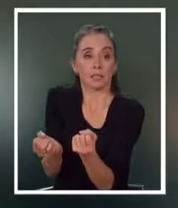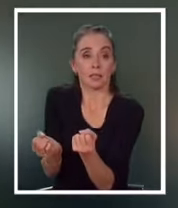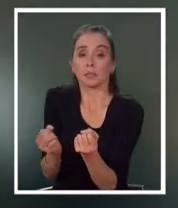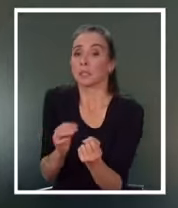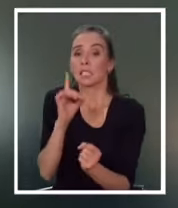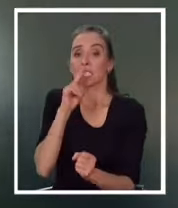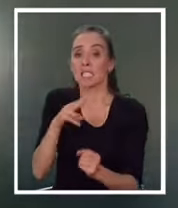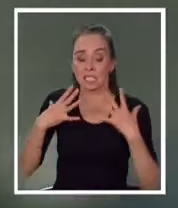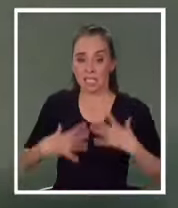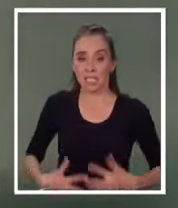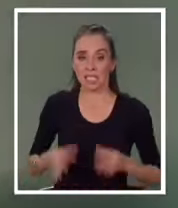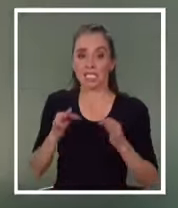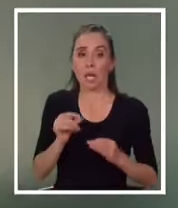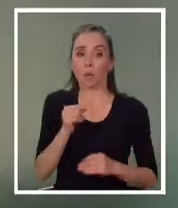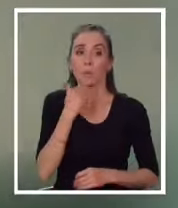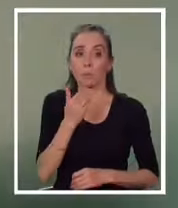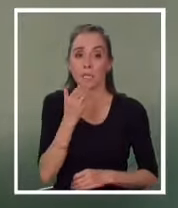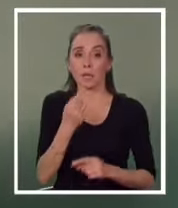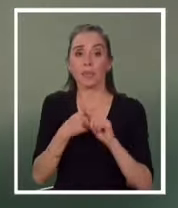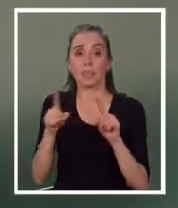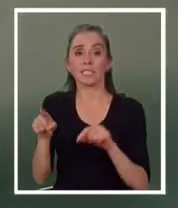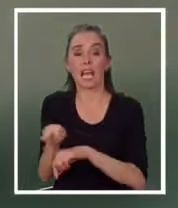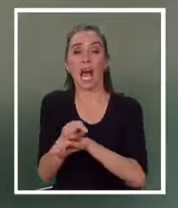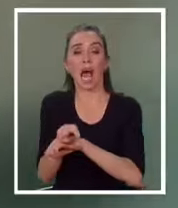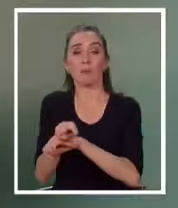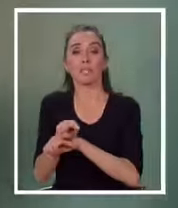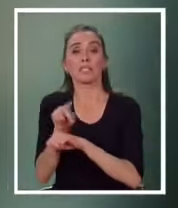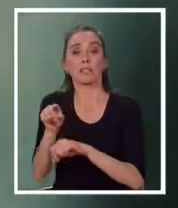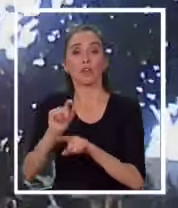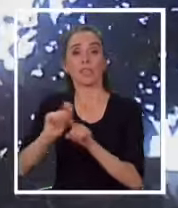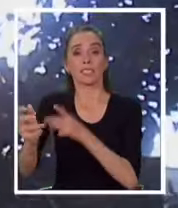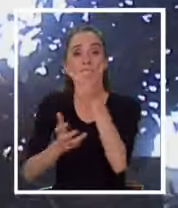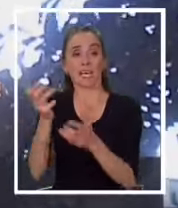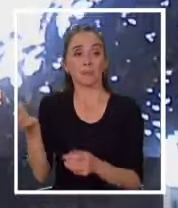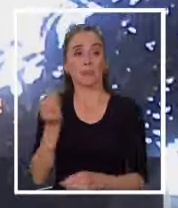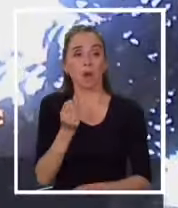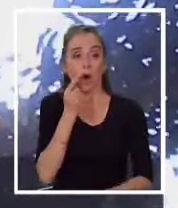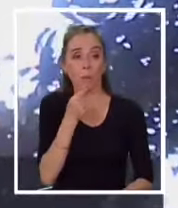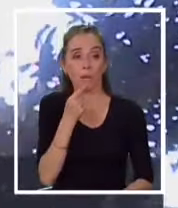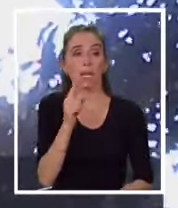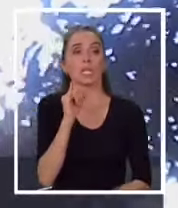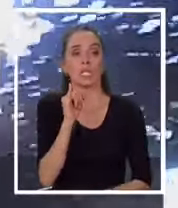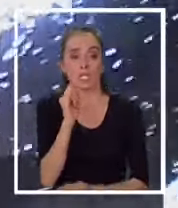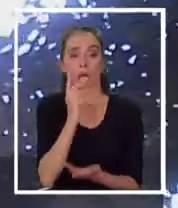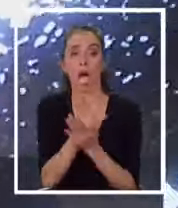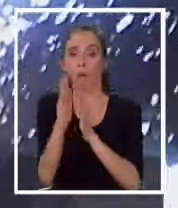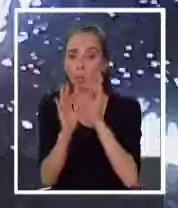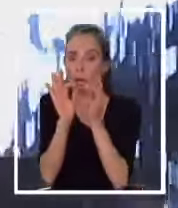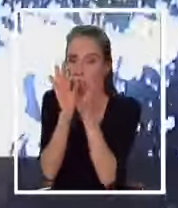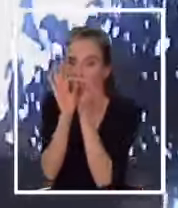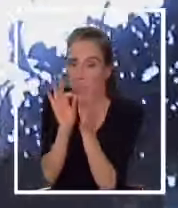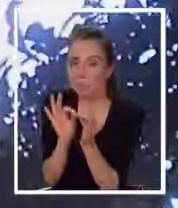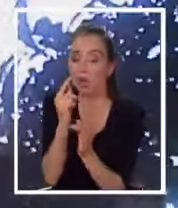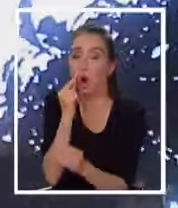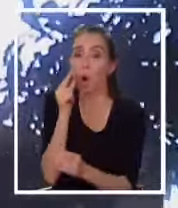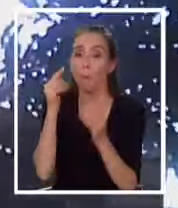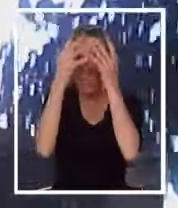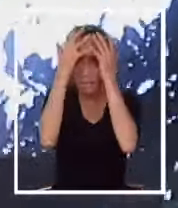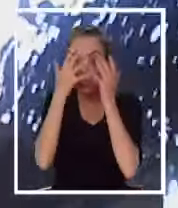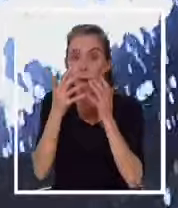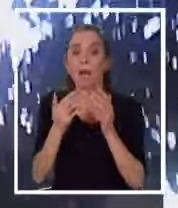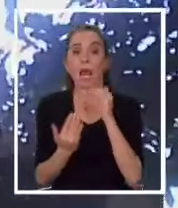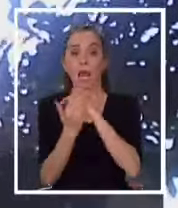seguridad mínimos, contrario a lo que señala un administrativo del crematorio en cuestión. Puede ser que haya un cuidado súper específico. De hecho, la gente que